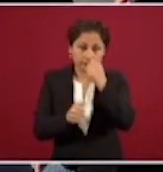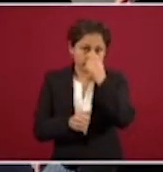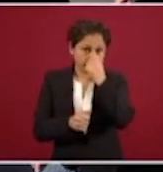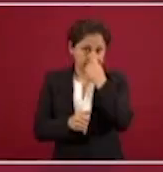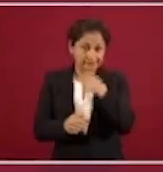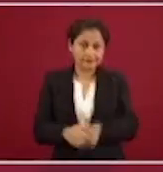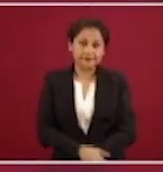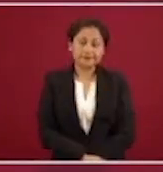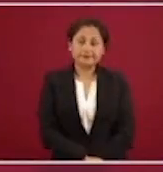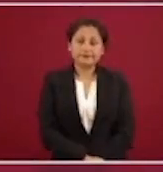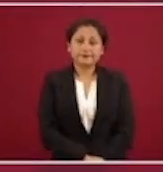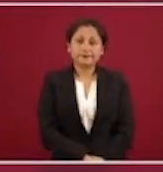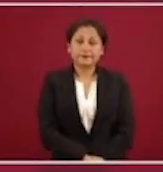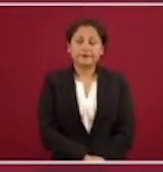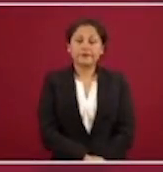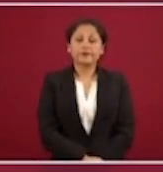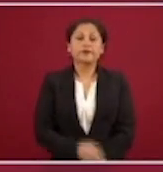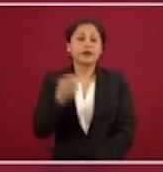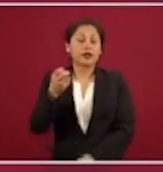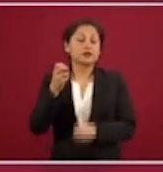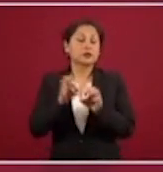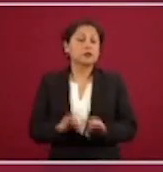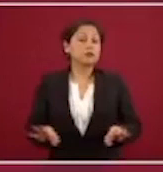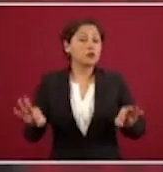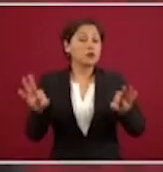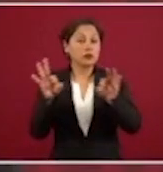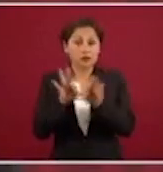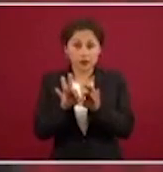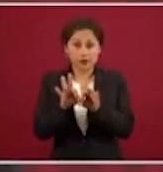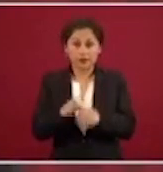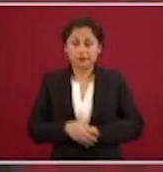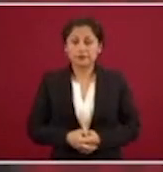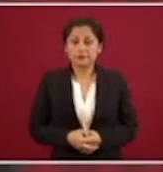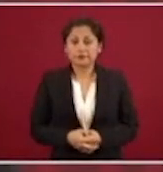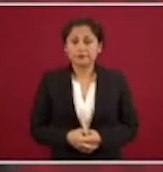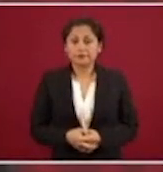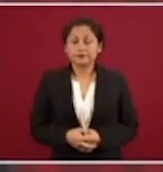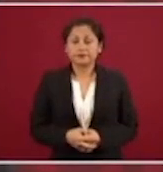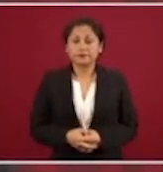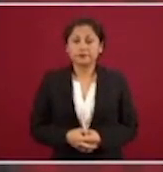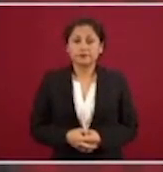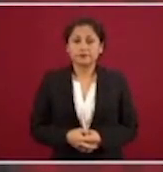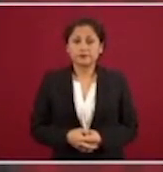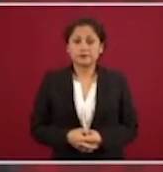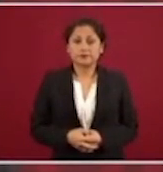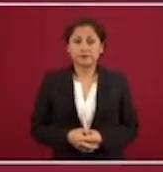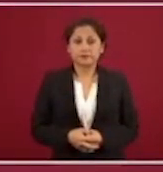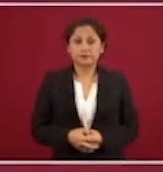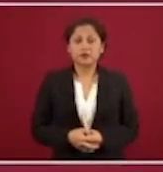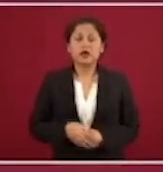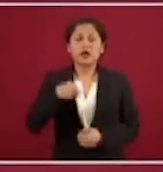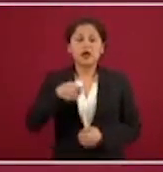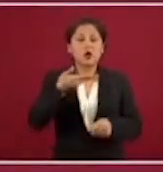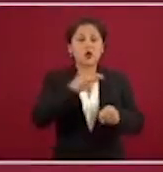lo más importante prioritario el que tengamos las camas los ventiladores